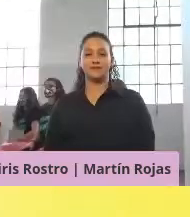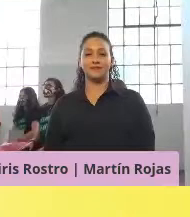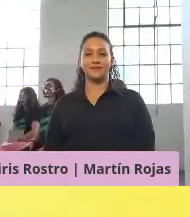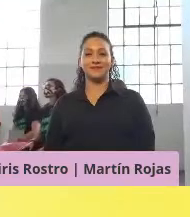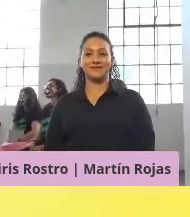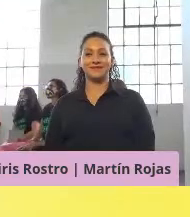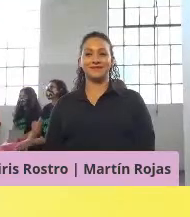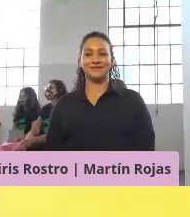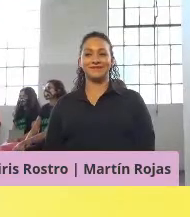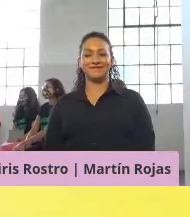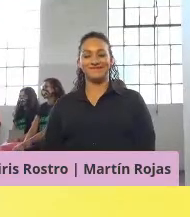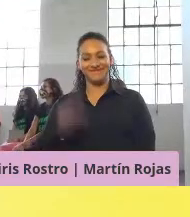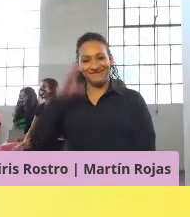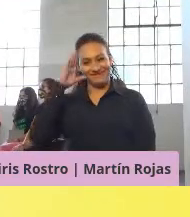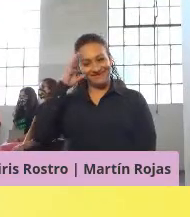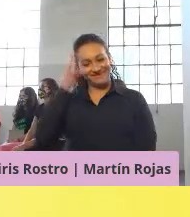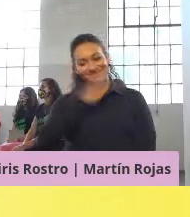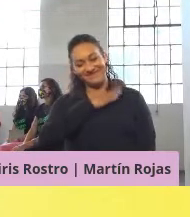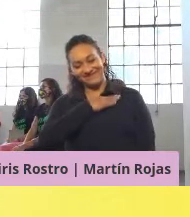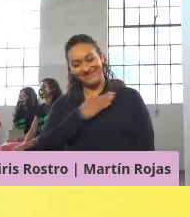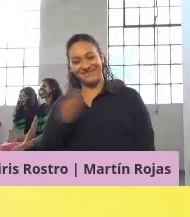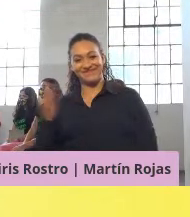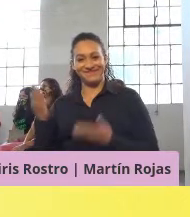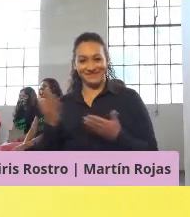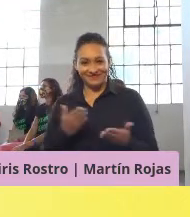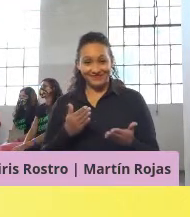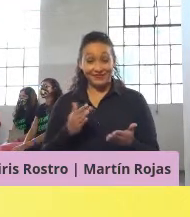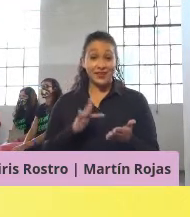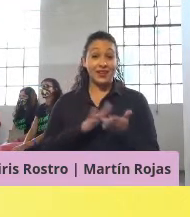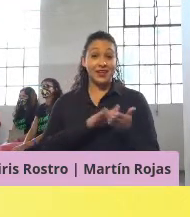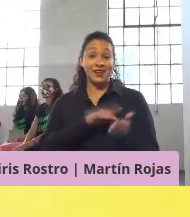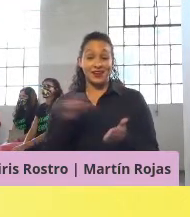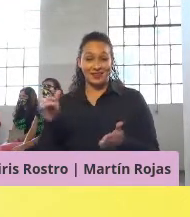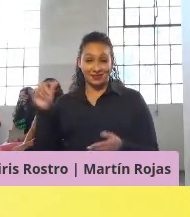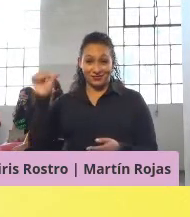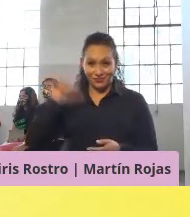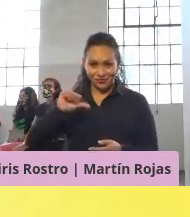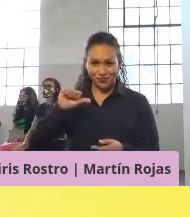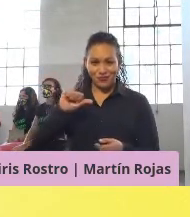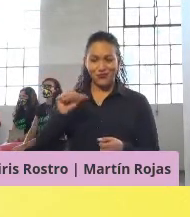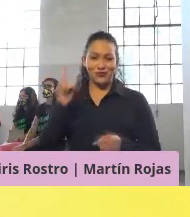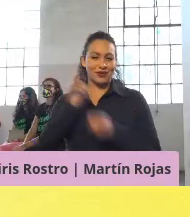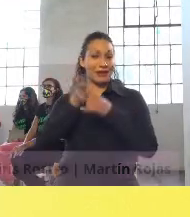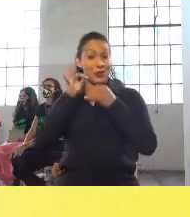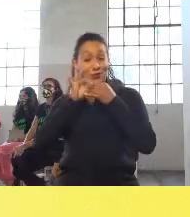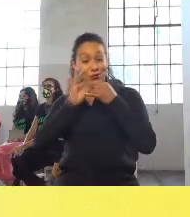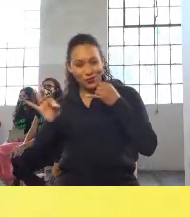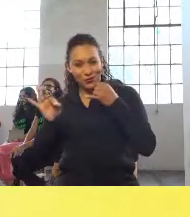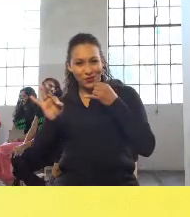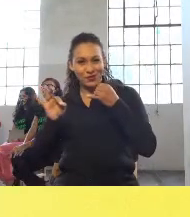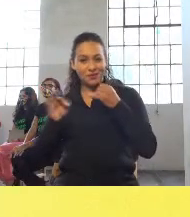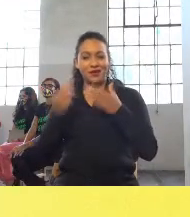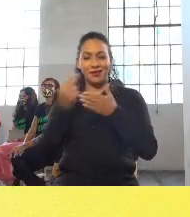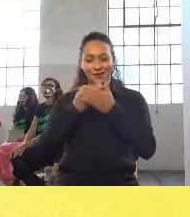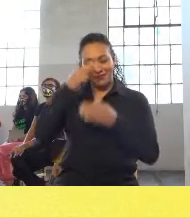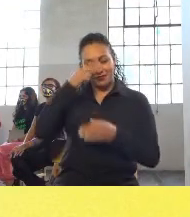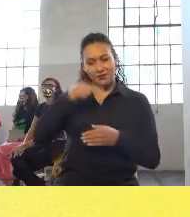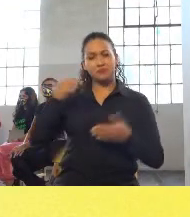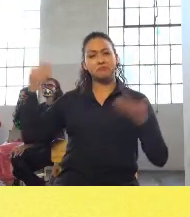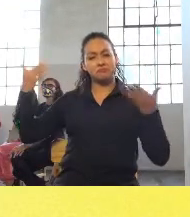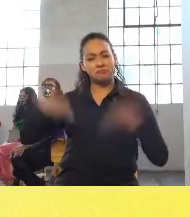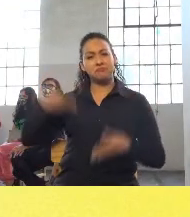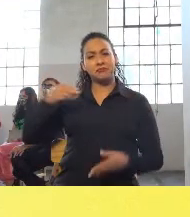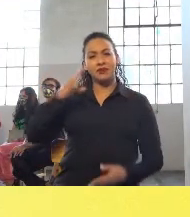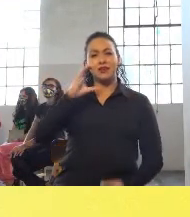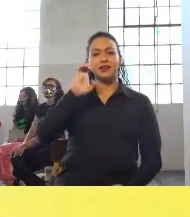Hola, hola, ¿cómo están? Bienvenidos todos. Muchas gracias por haber venido en este último día de Diseña Mexicana. Me presento, yo